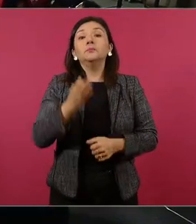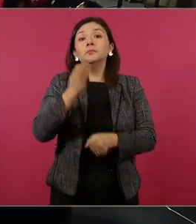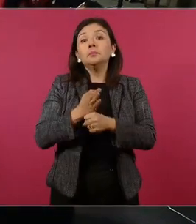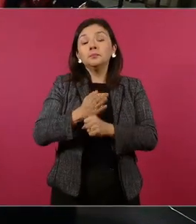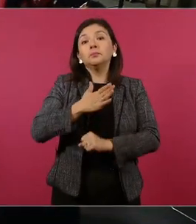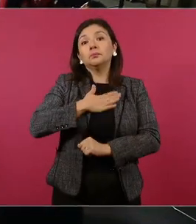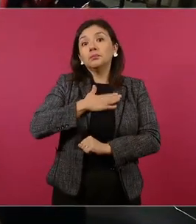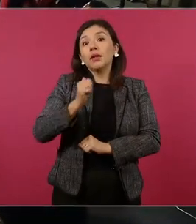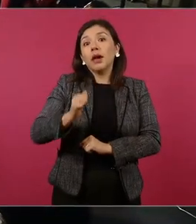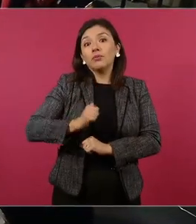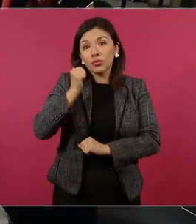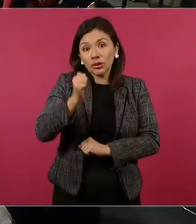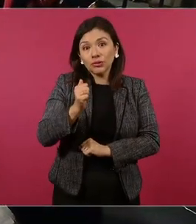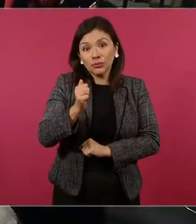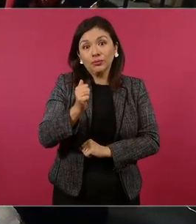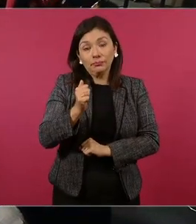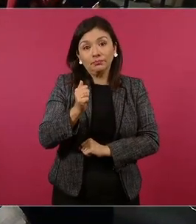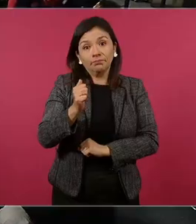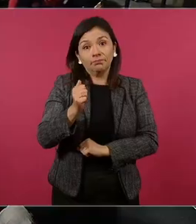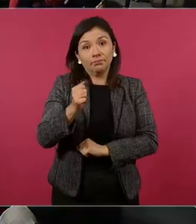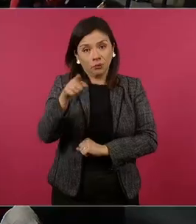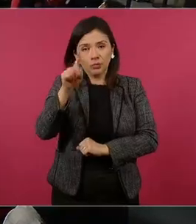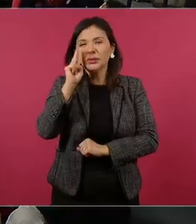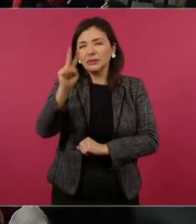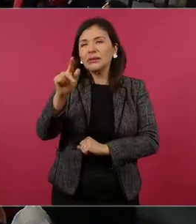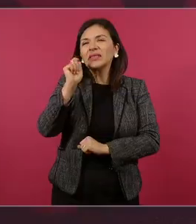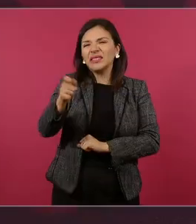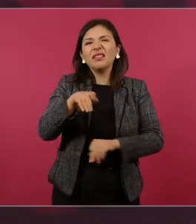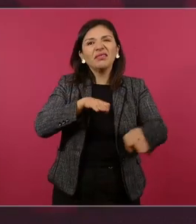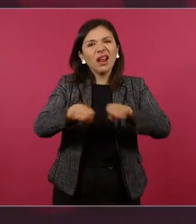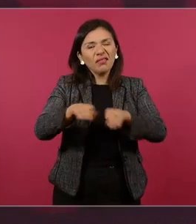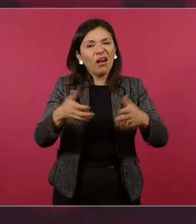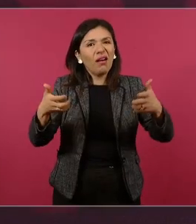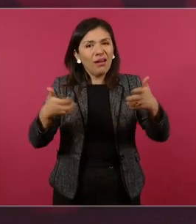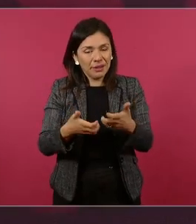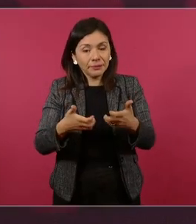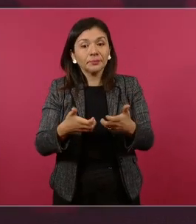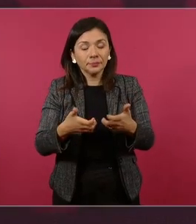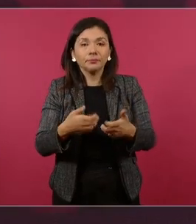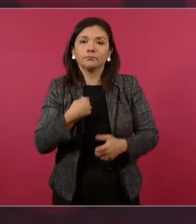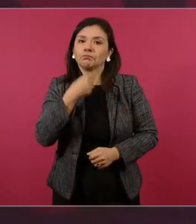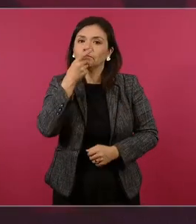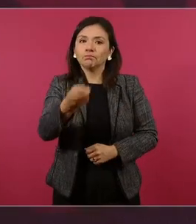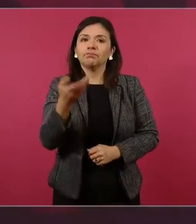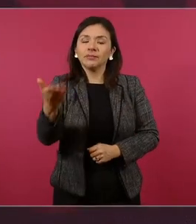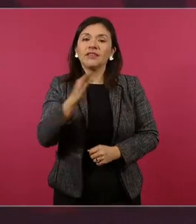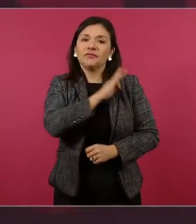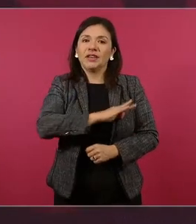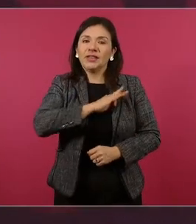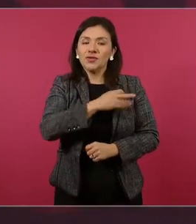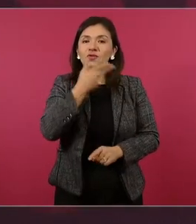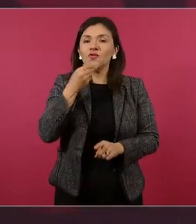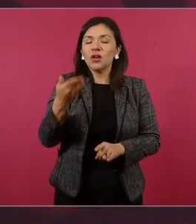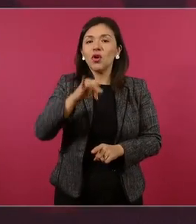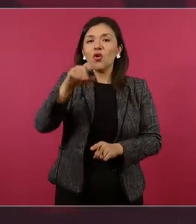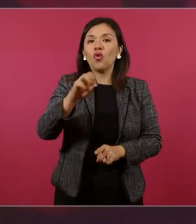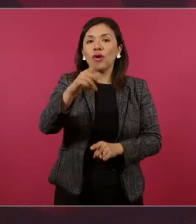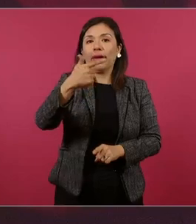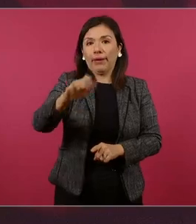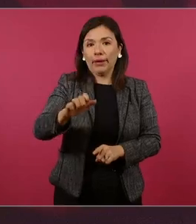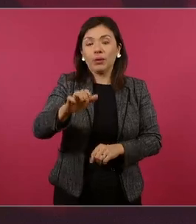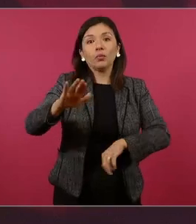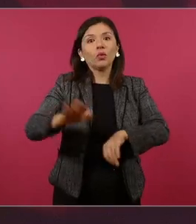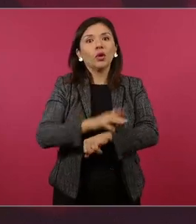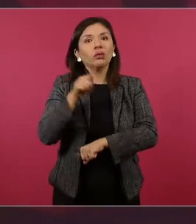aprovechar entrada porque van a ver el trabajo para felicitar a Jorge por